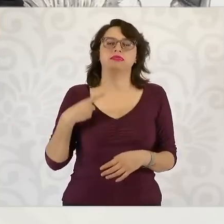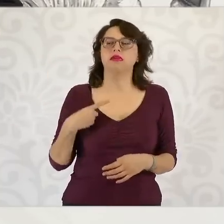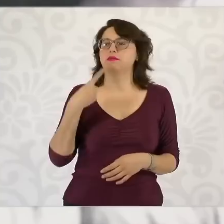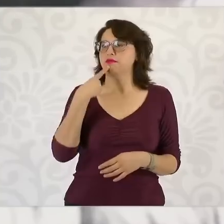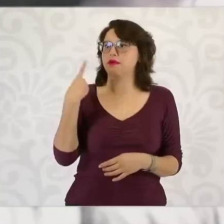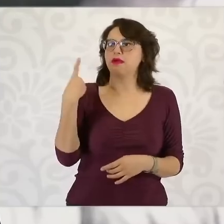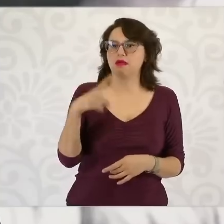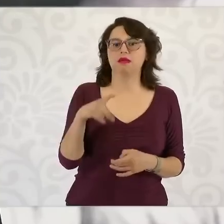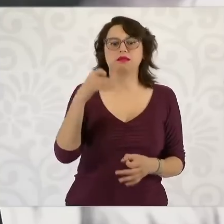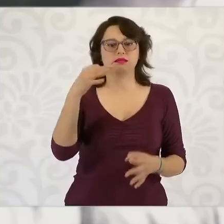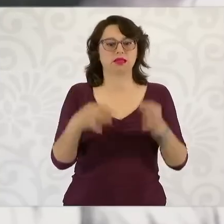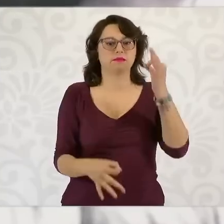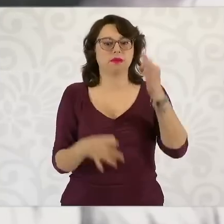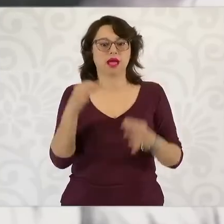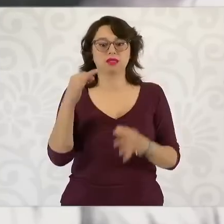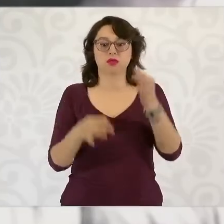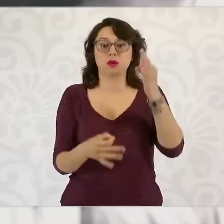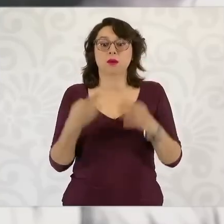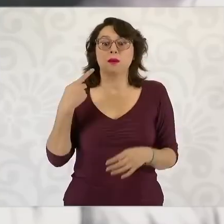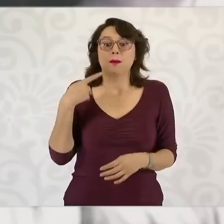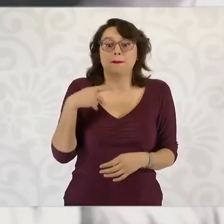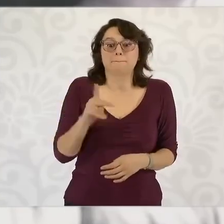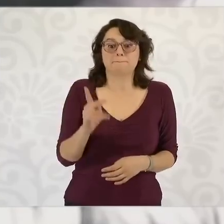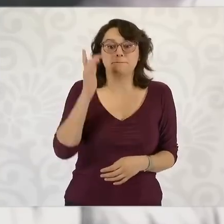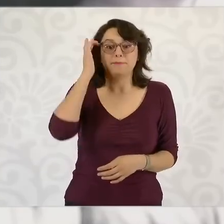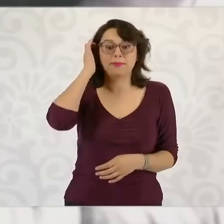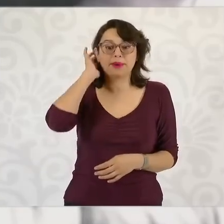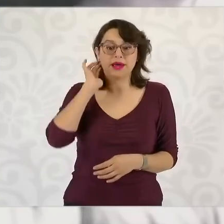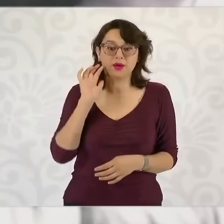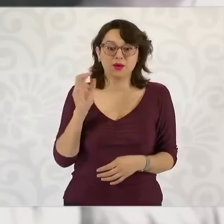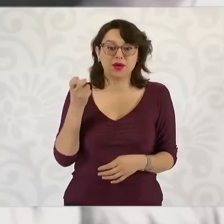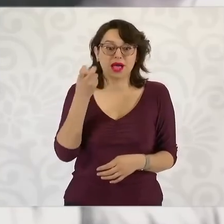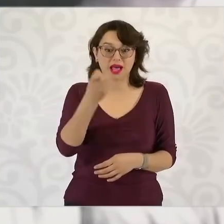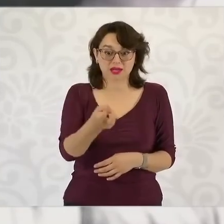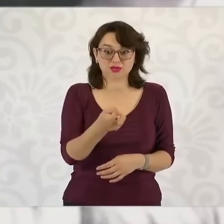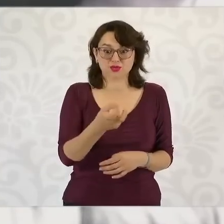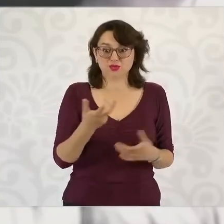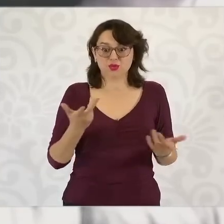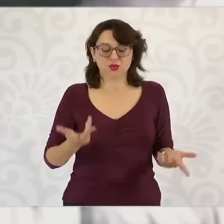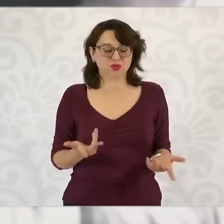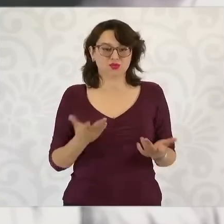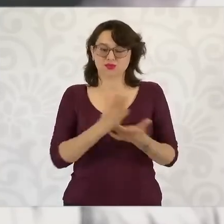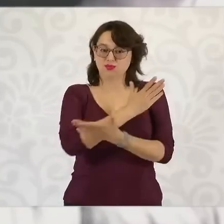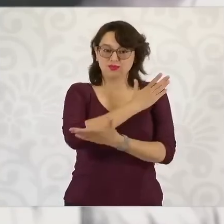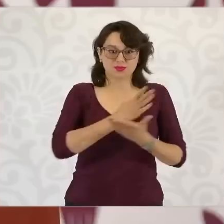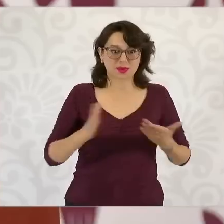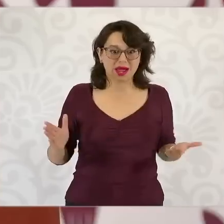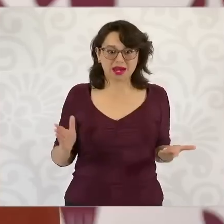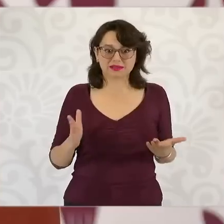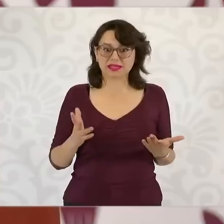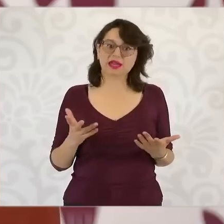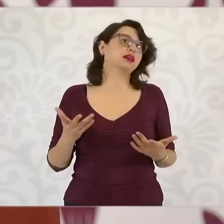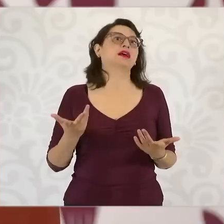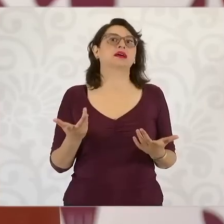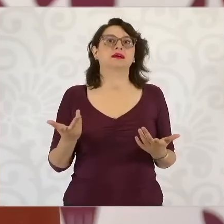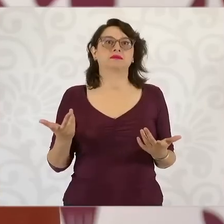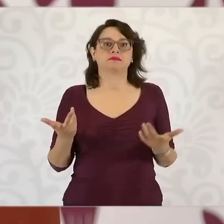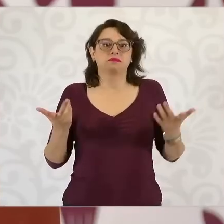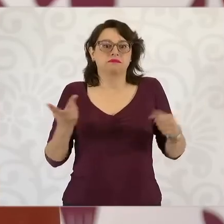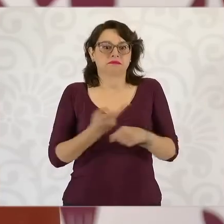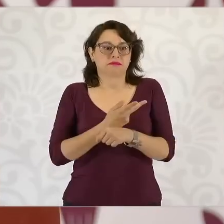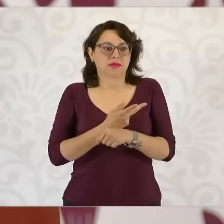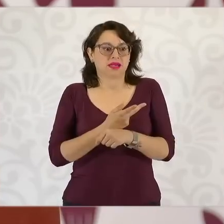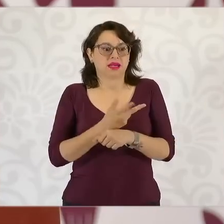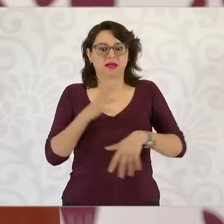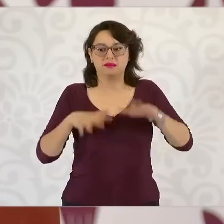acto procesal que vaya en contra de las víctimas, que tenemos la obligación de defenderlo, pero eso no necesariamente es un delito por parte